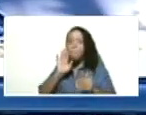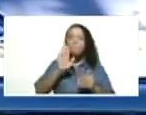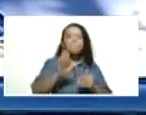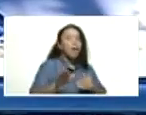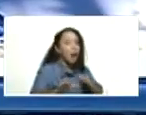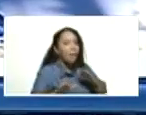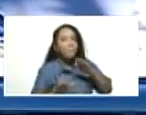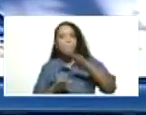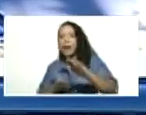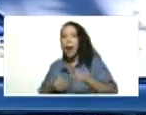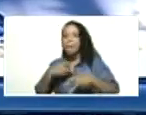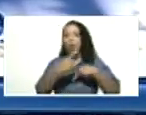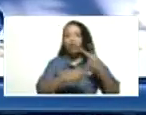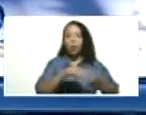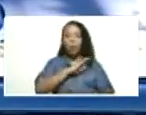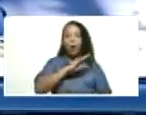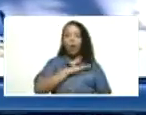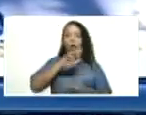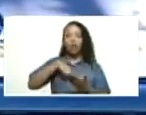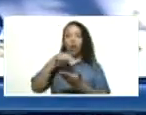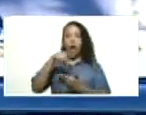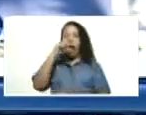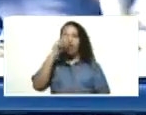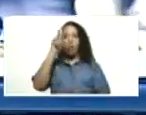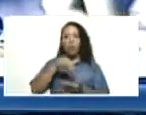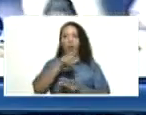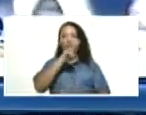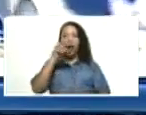producción nacional en el año 2020,